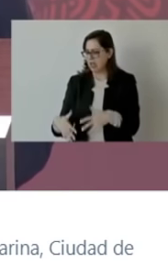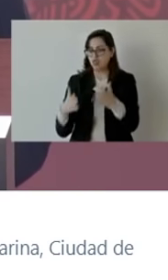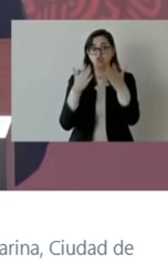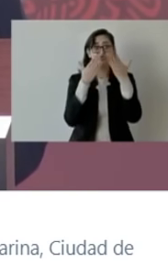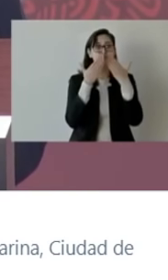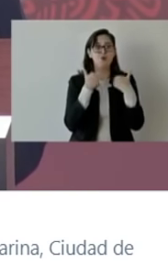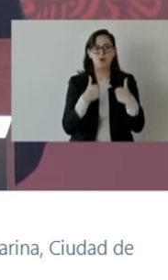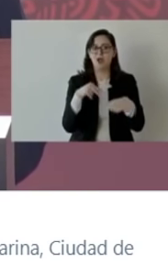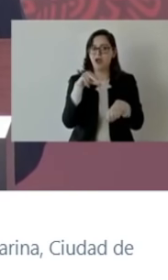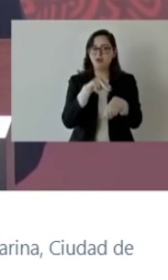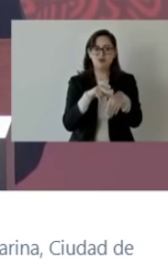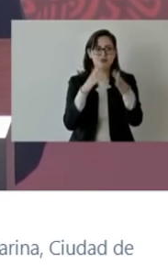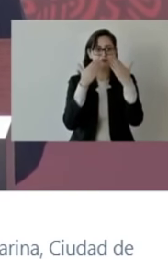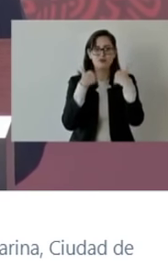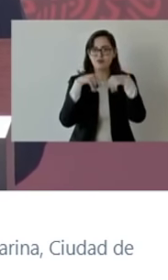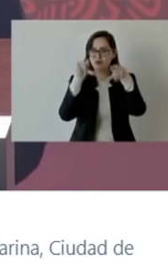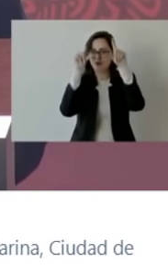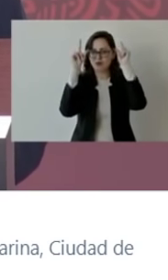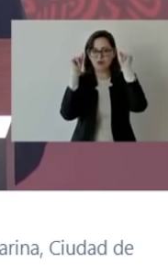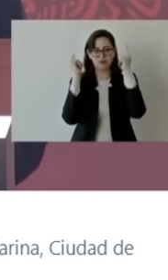médico.